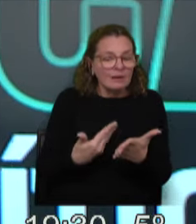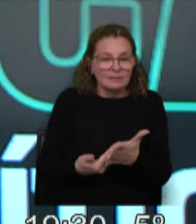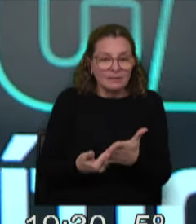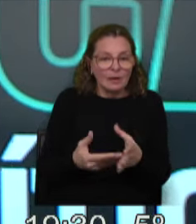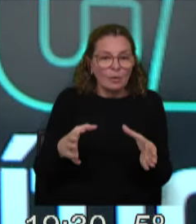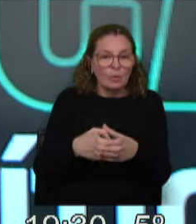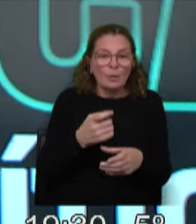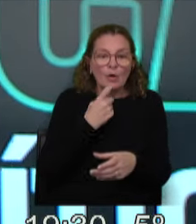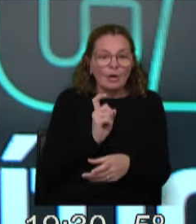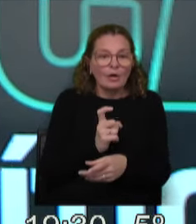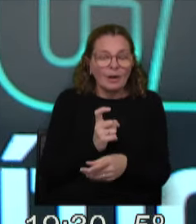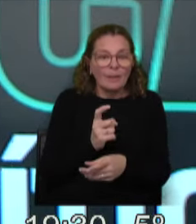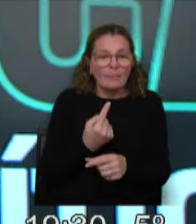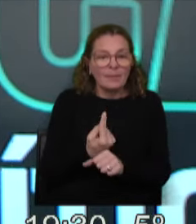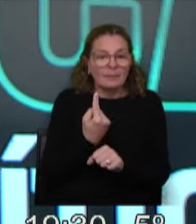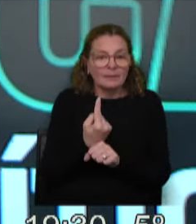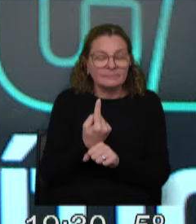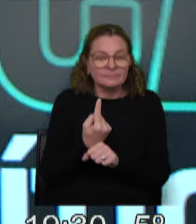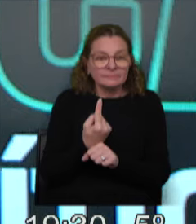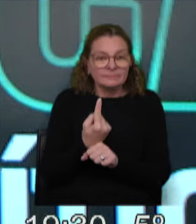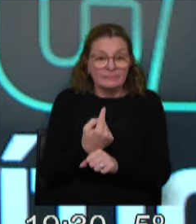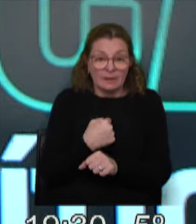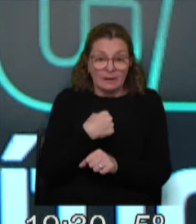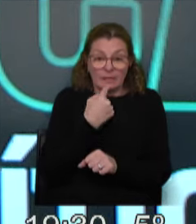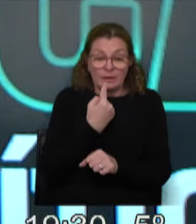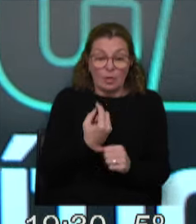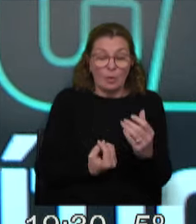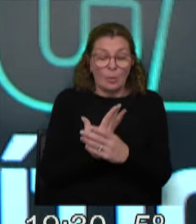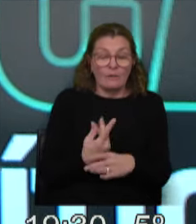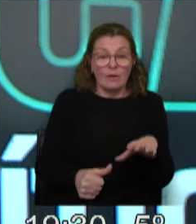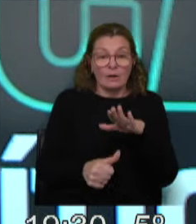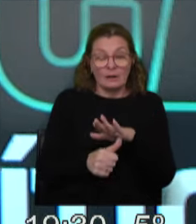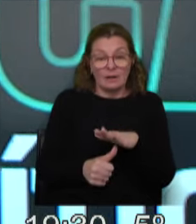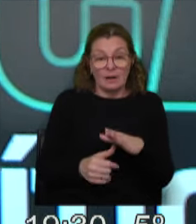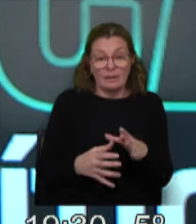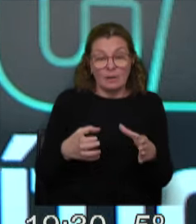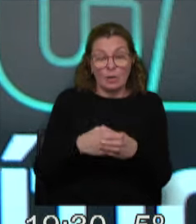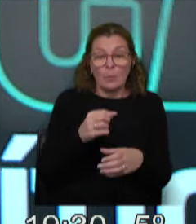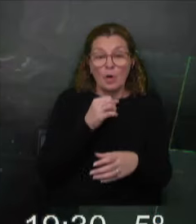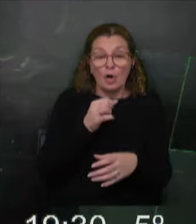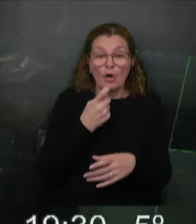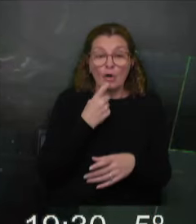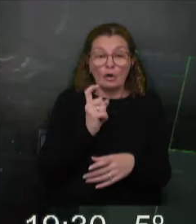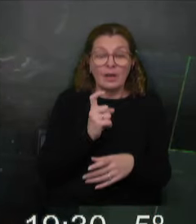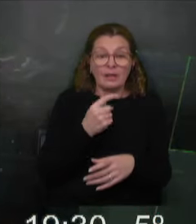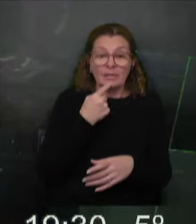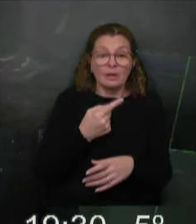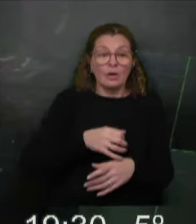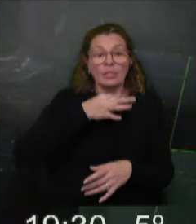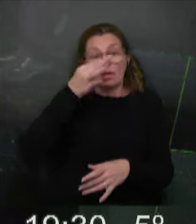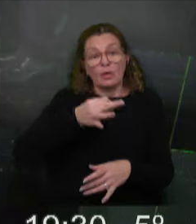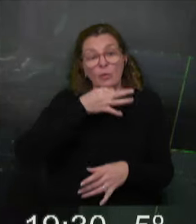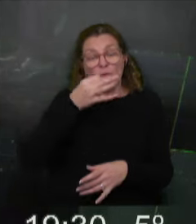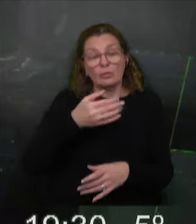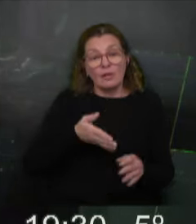partido Colorado pasa primero el se autoproclamó como el nuevo líder del partido Colorado en su discurso del 30 de junio dijo se va un